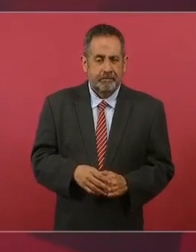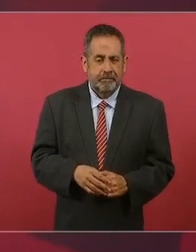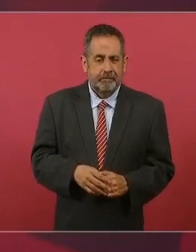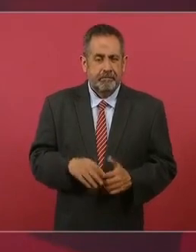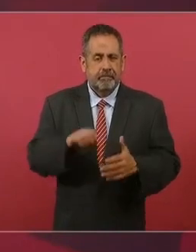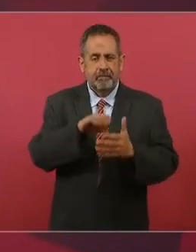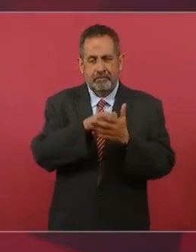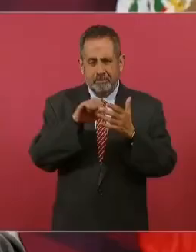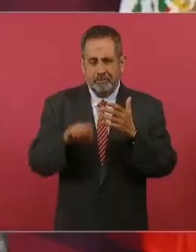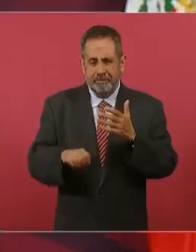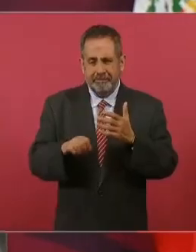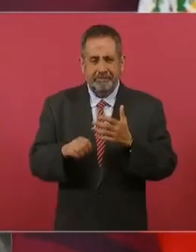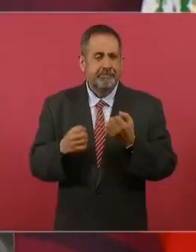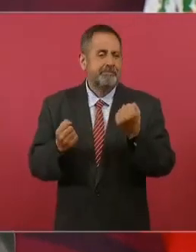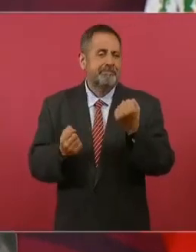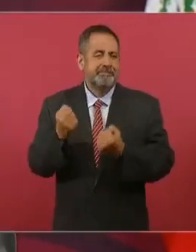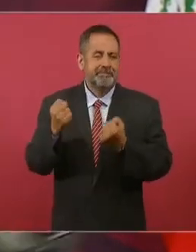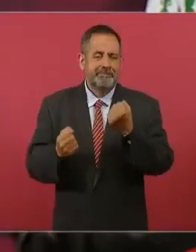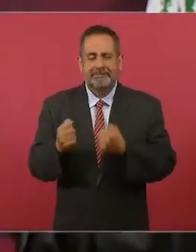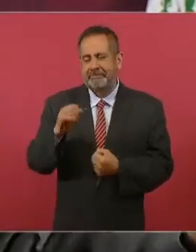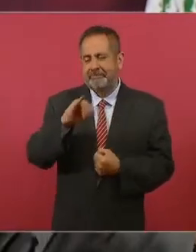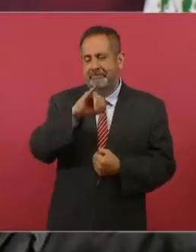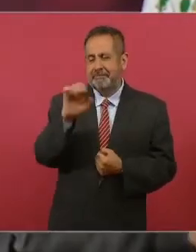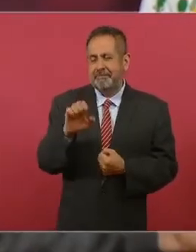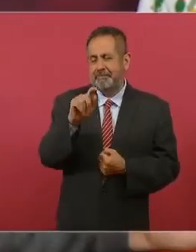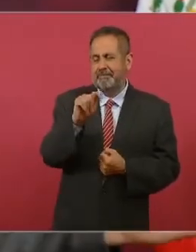en un Jetta,